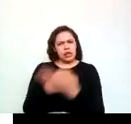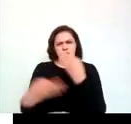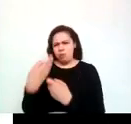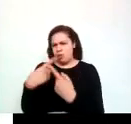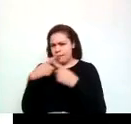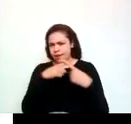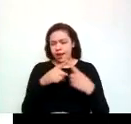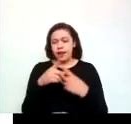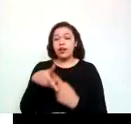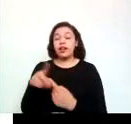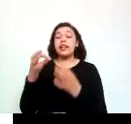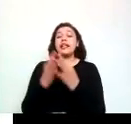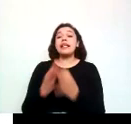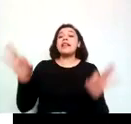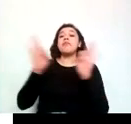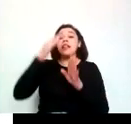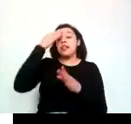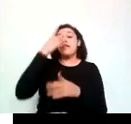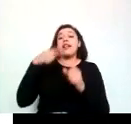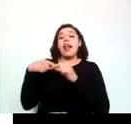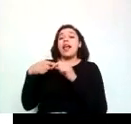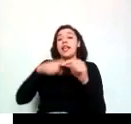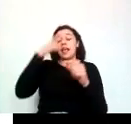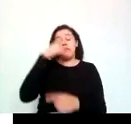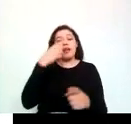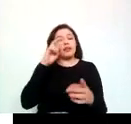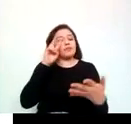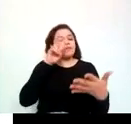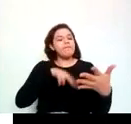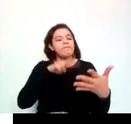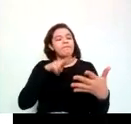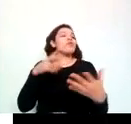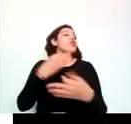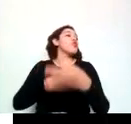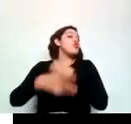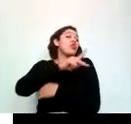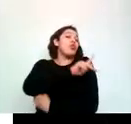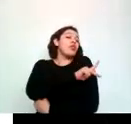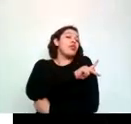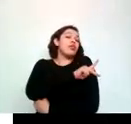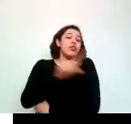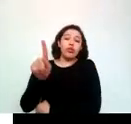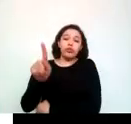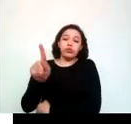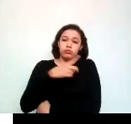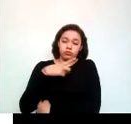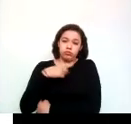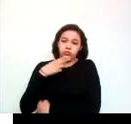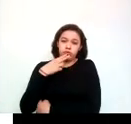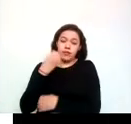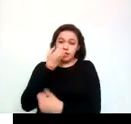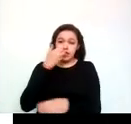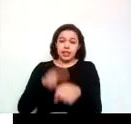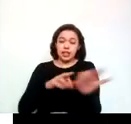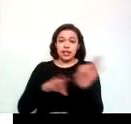que es importante saber es que esta guía de referencia aplica para todos. Es decir, para la norma, para la Secretaría del Trabajo, es